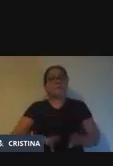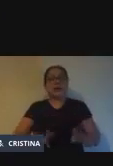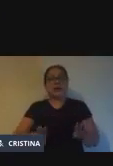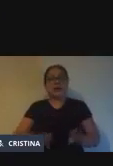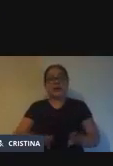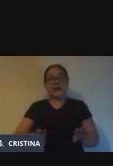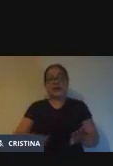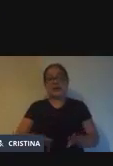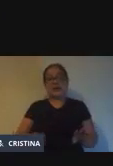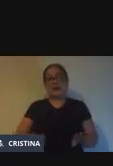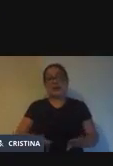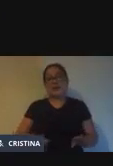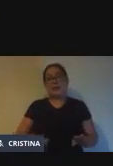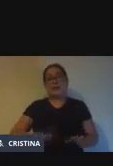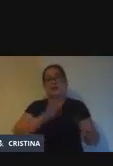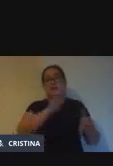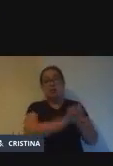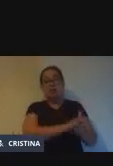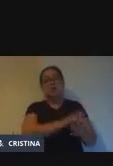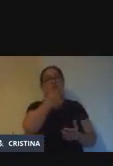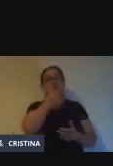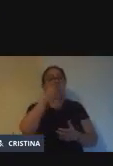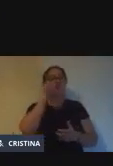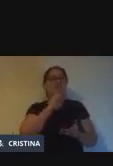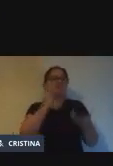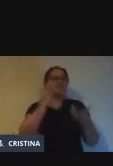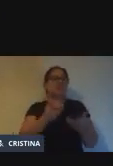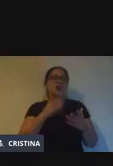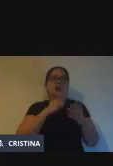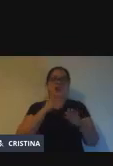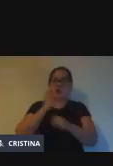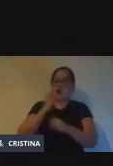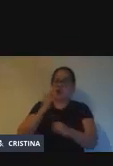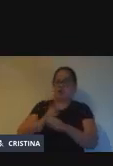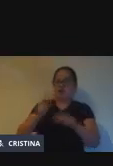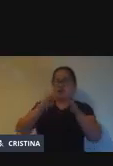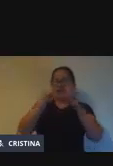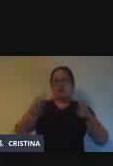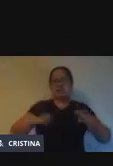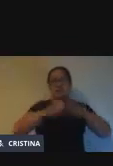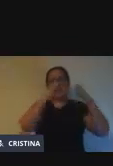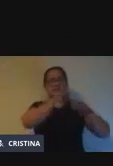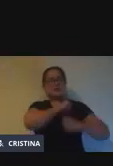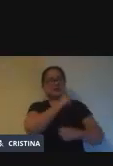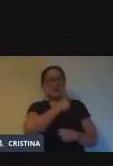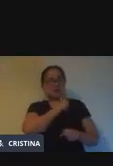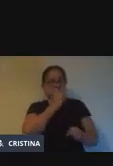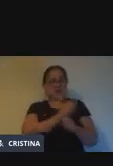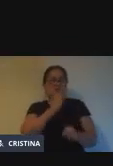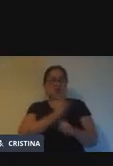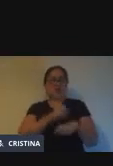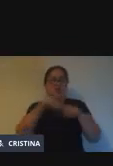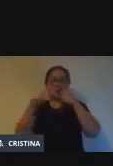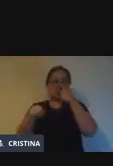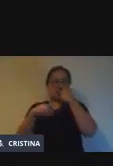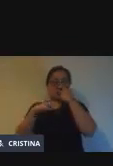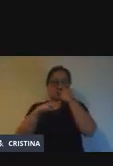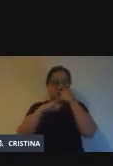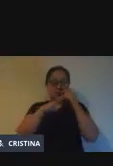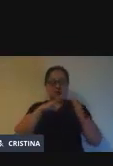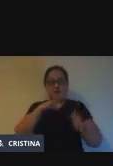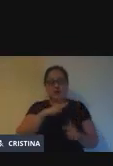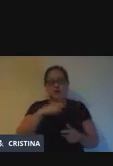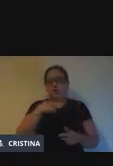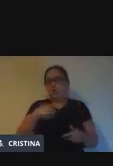momento de coronavirus, porque hay otros modelos, ¿no? Pero en este momento de contingencia, tengo un